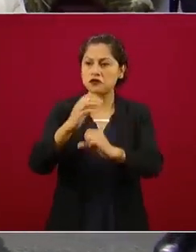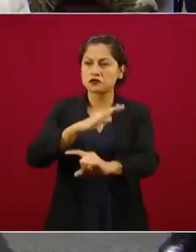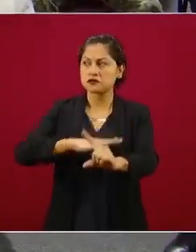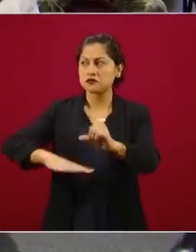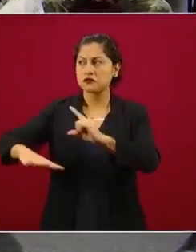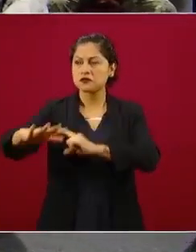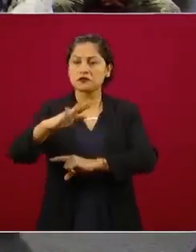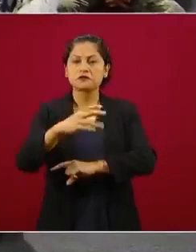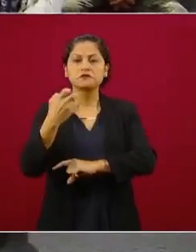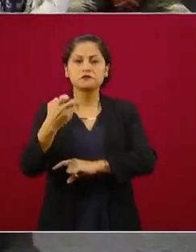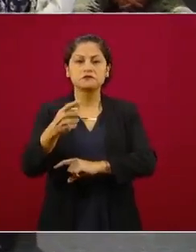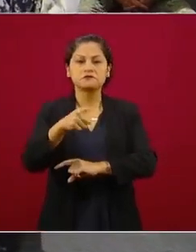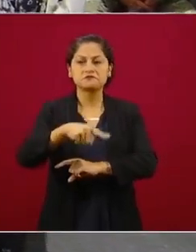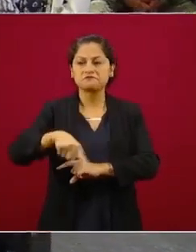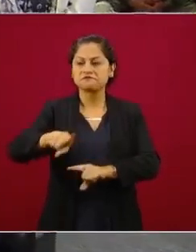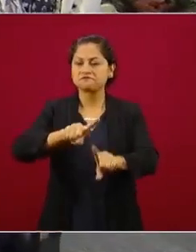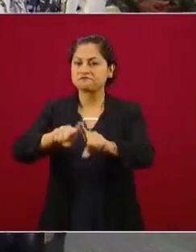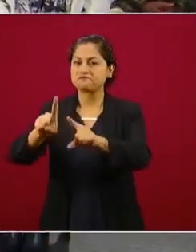Hay que